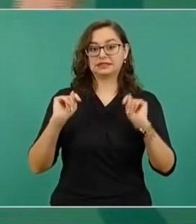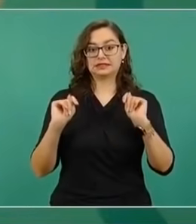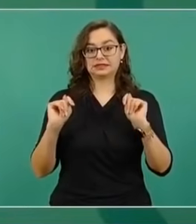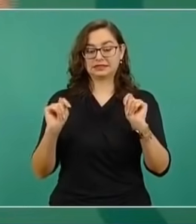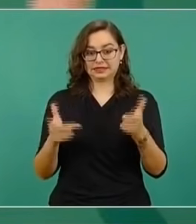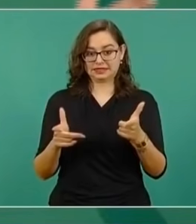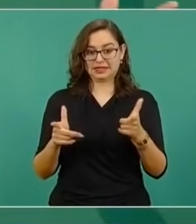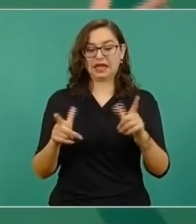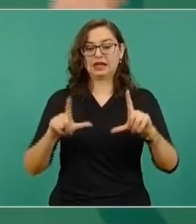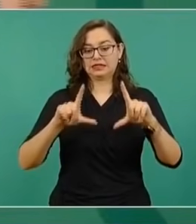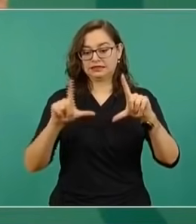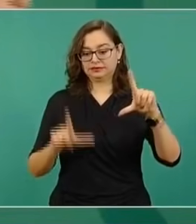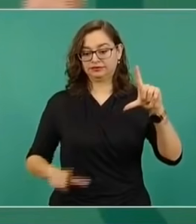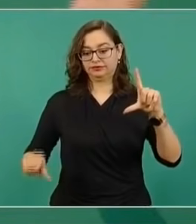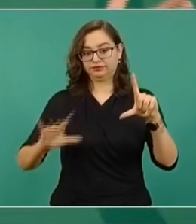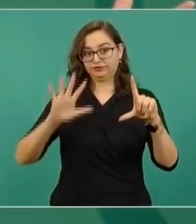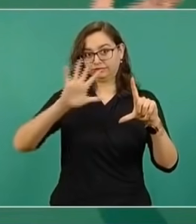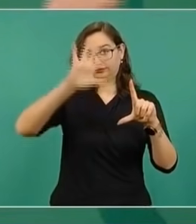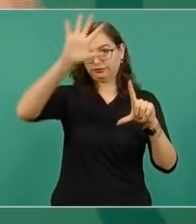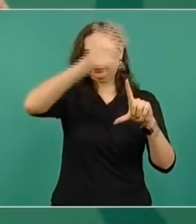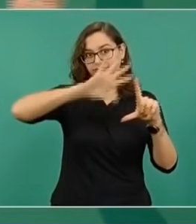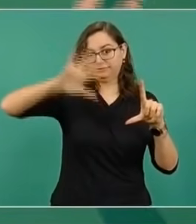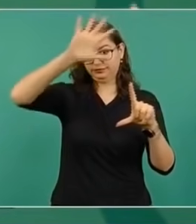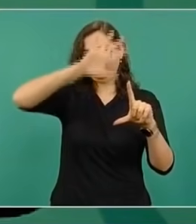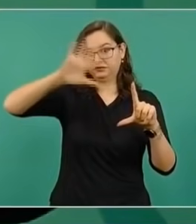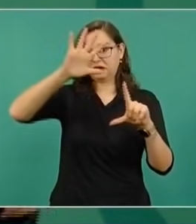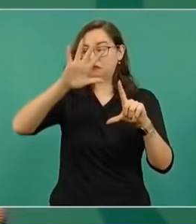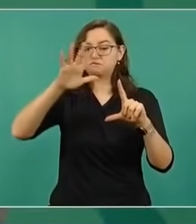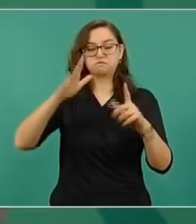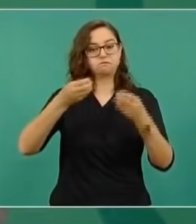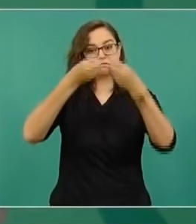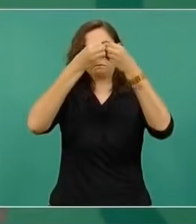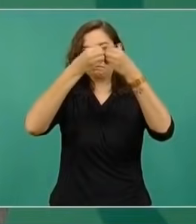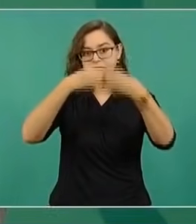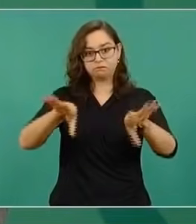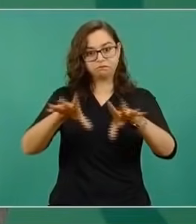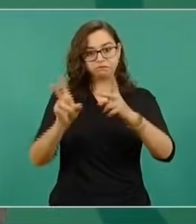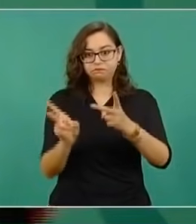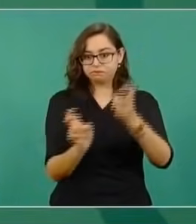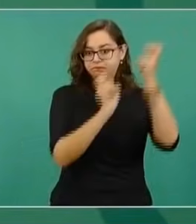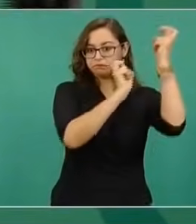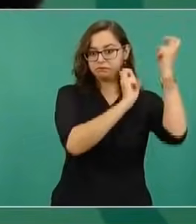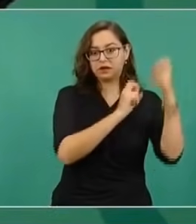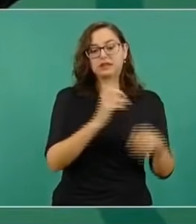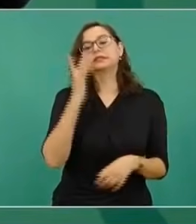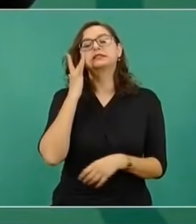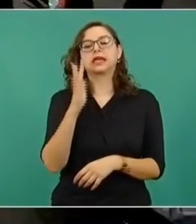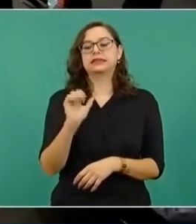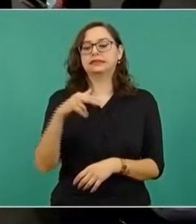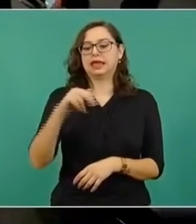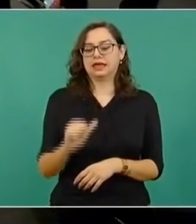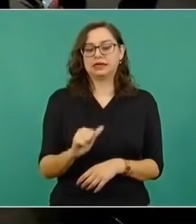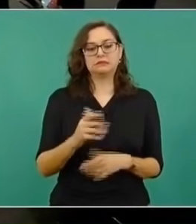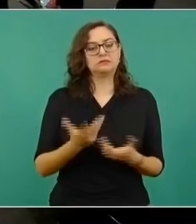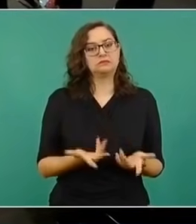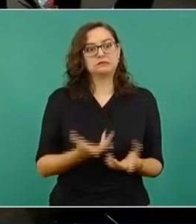por culpa de Santana y los conservadores, se va Santana al